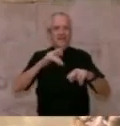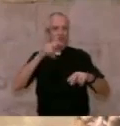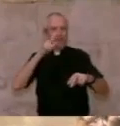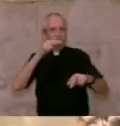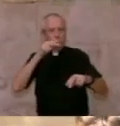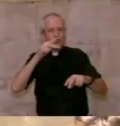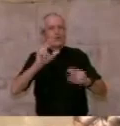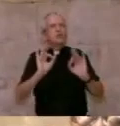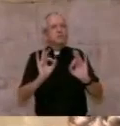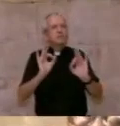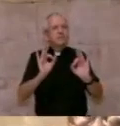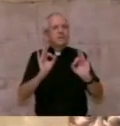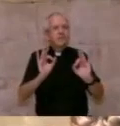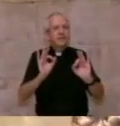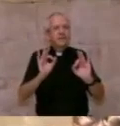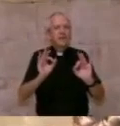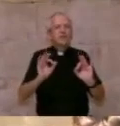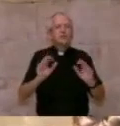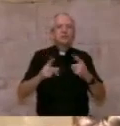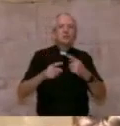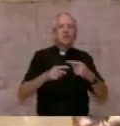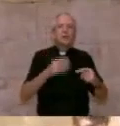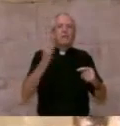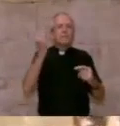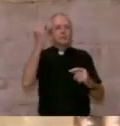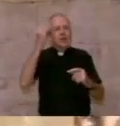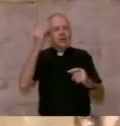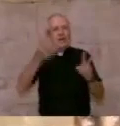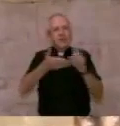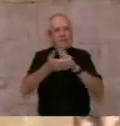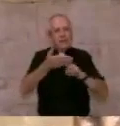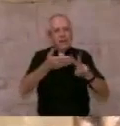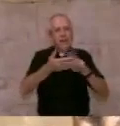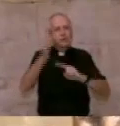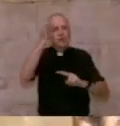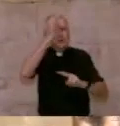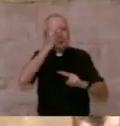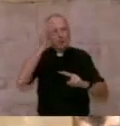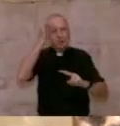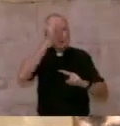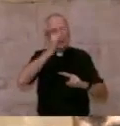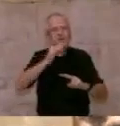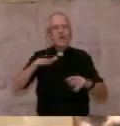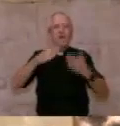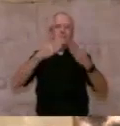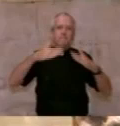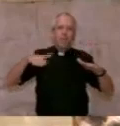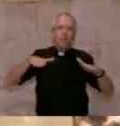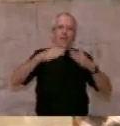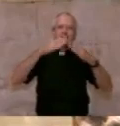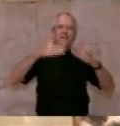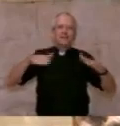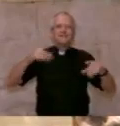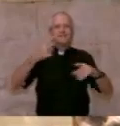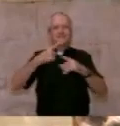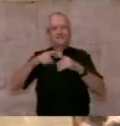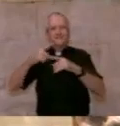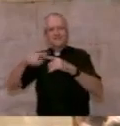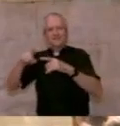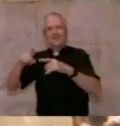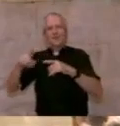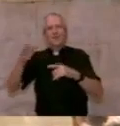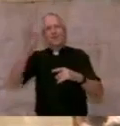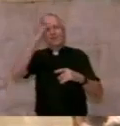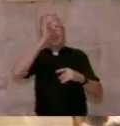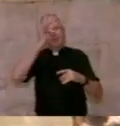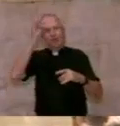figuras destacadas en los campos literarios de la filosofía y de la teología, como el poeta verdagueriano Tomás Bellpuig o